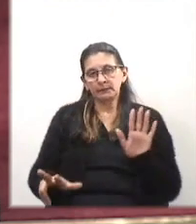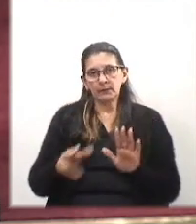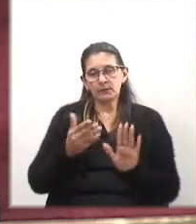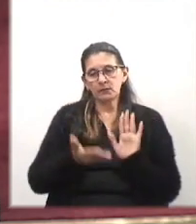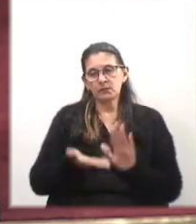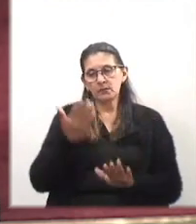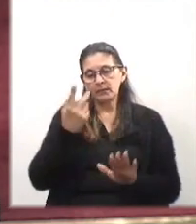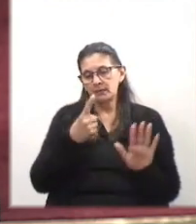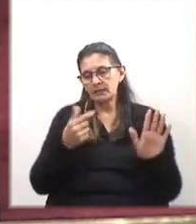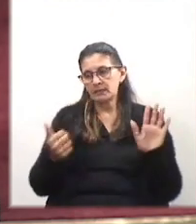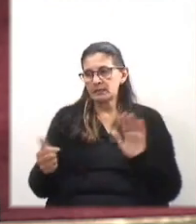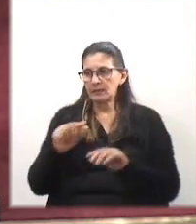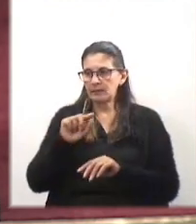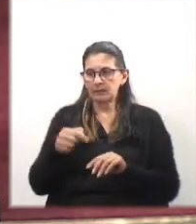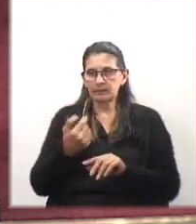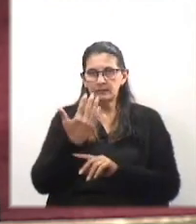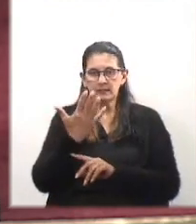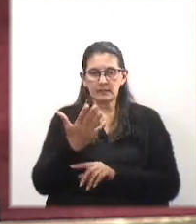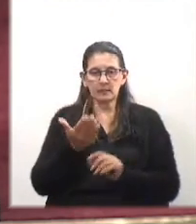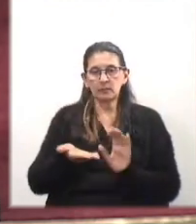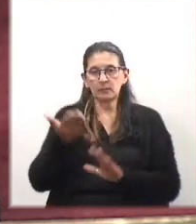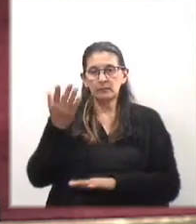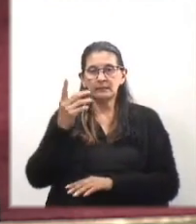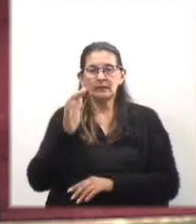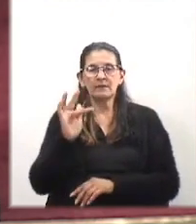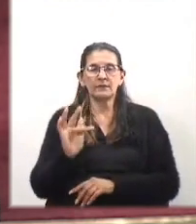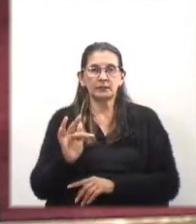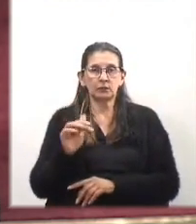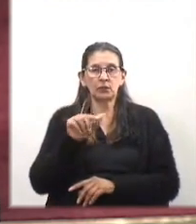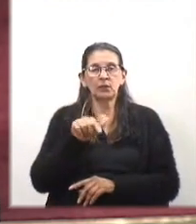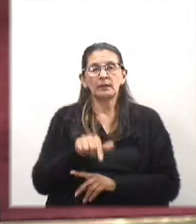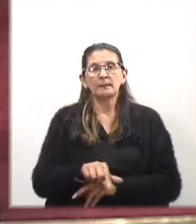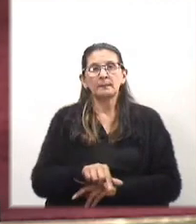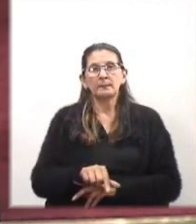del 16,5 al 19% del ficto, dejando